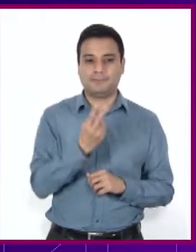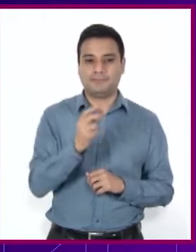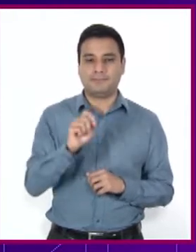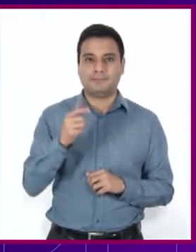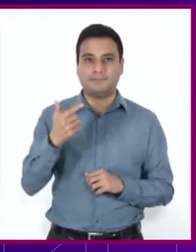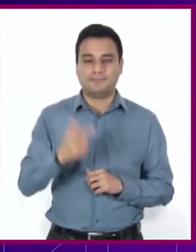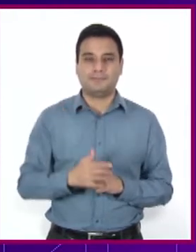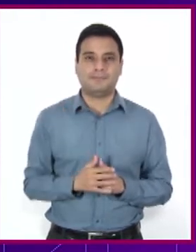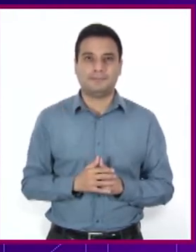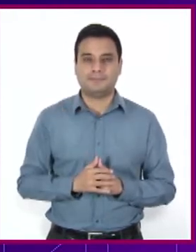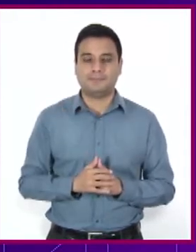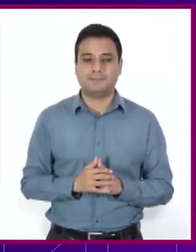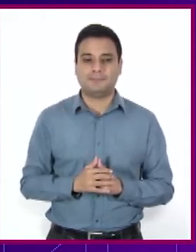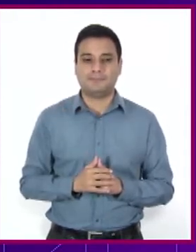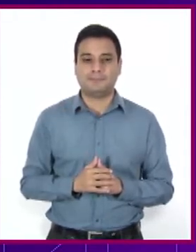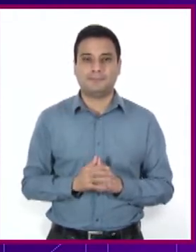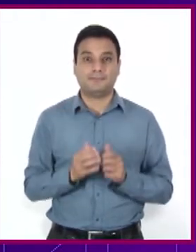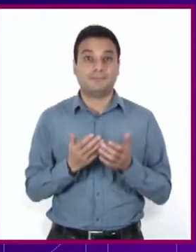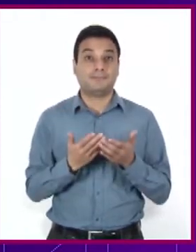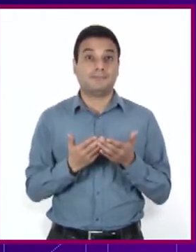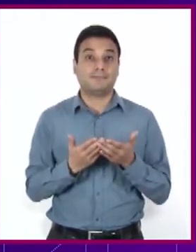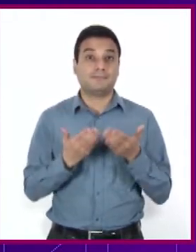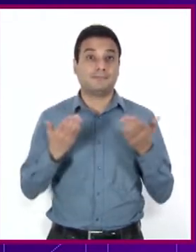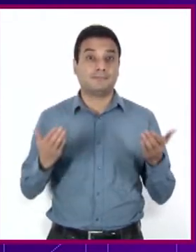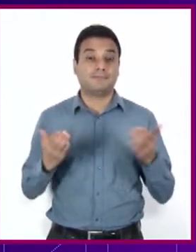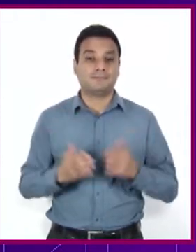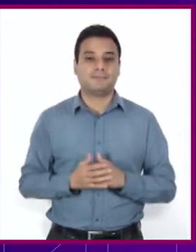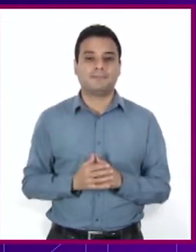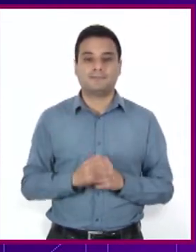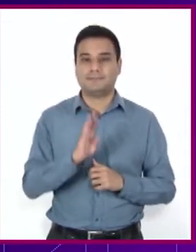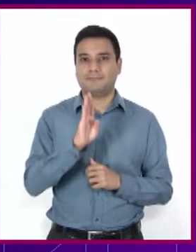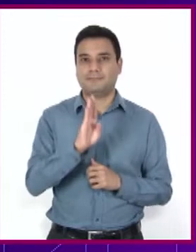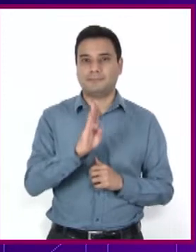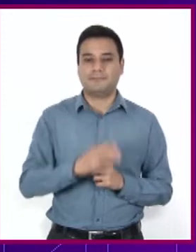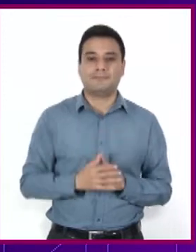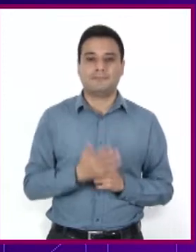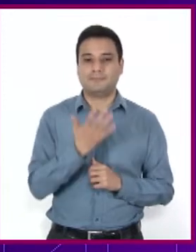1,2.7. Ahora ubiquemos la coordenada B,